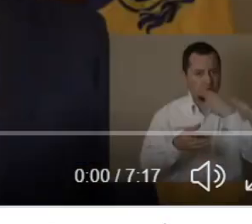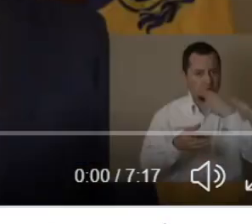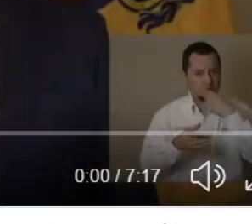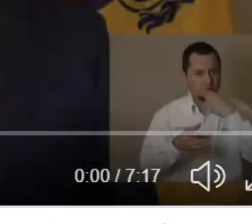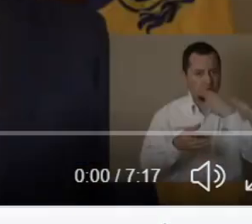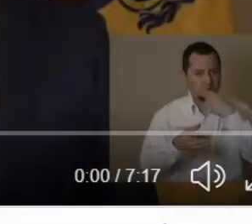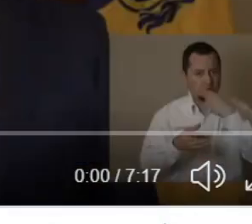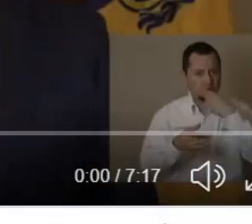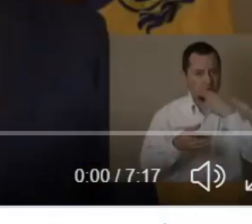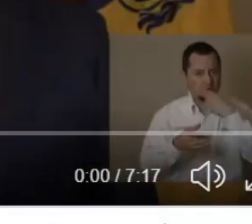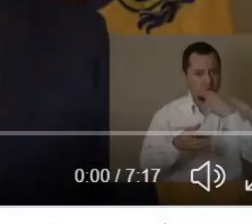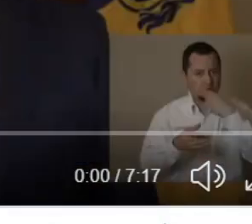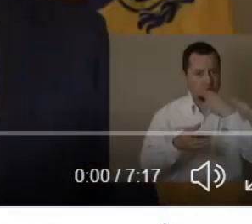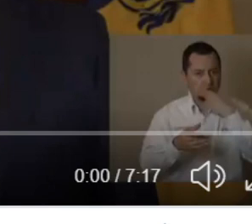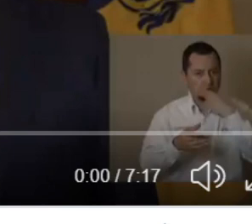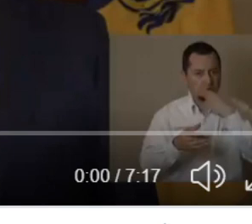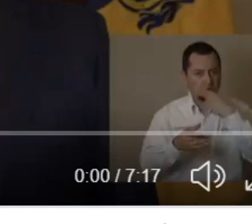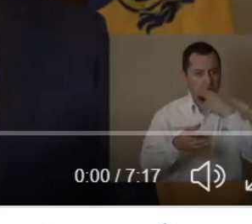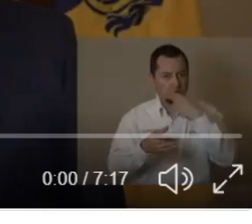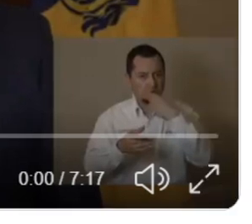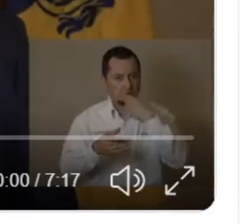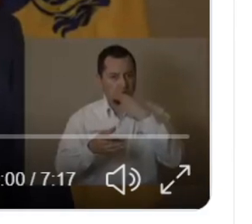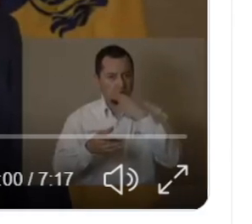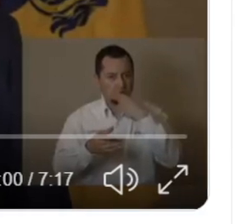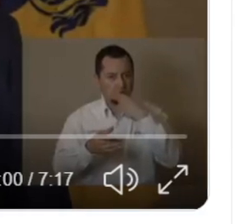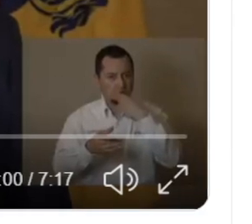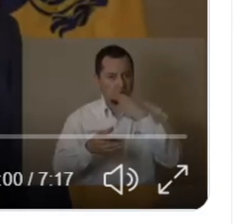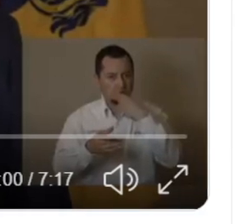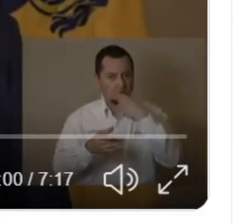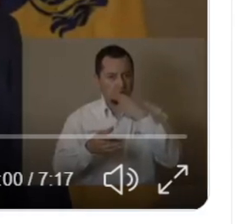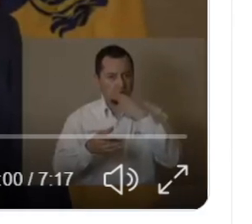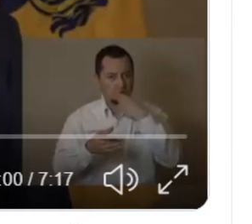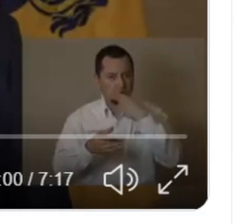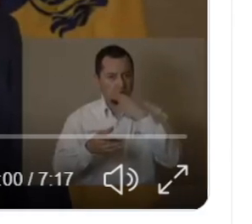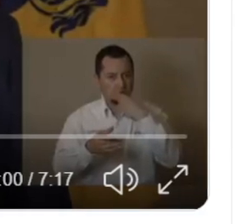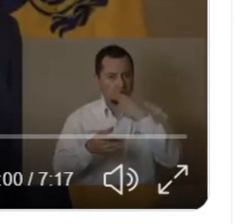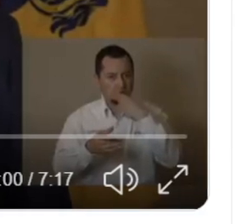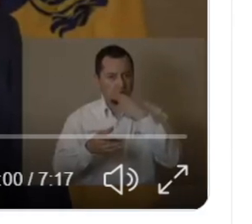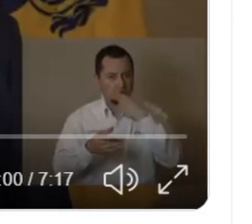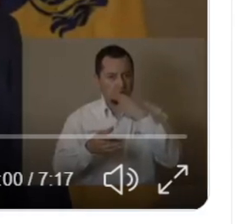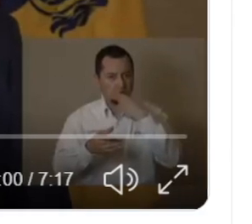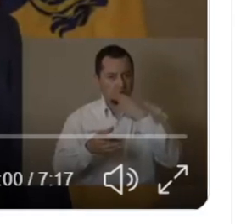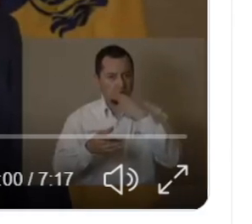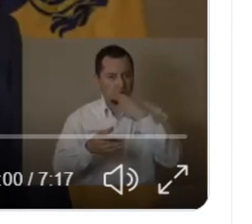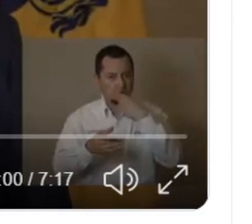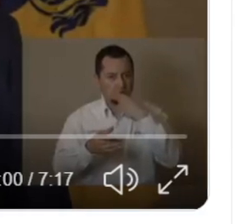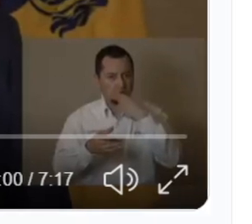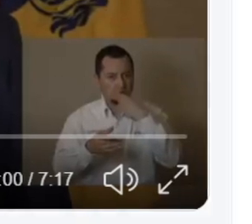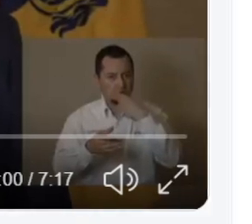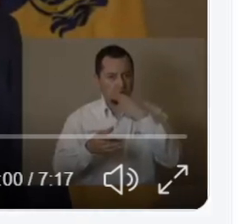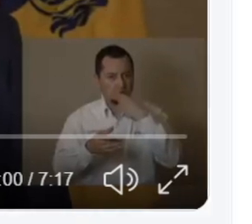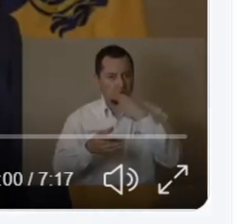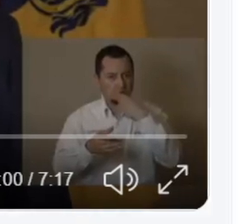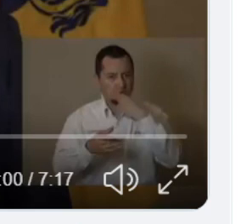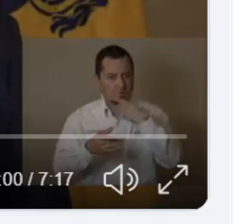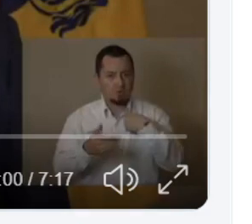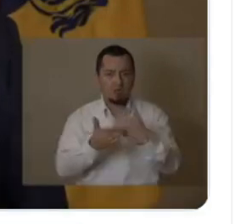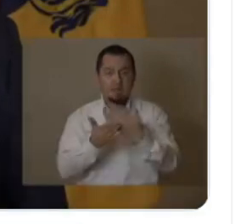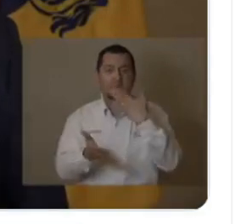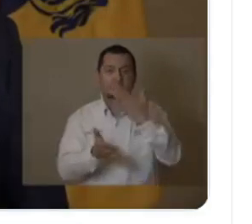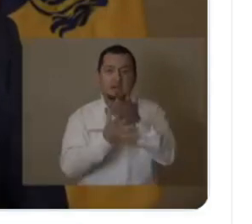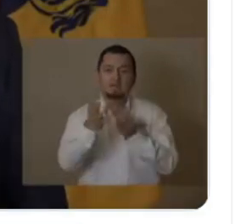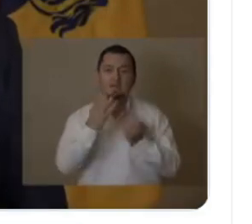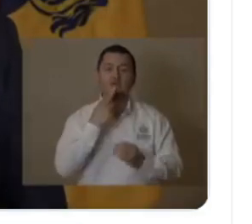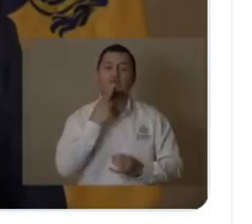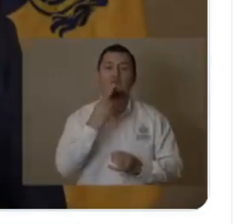Mire, vamos a ver a Alfaro y sus rollos. Pues ya usted si le cree está bien, pero tengo la obligación de que escuche cómo se